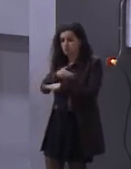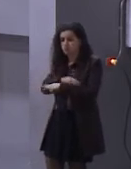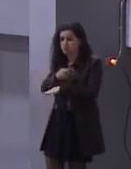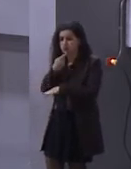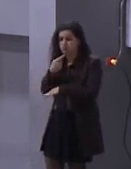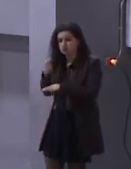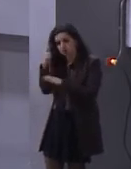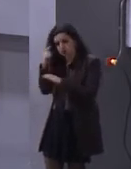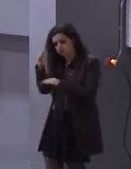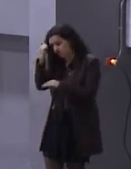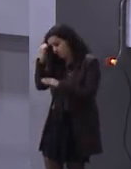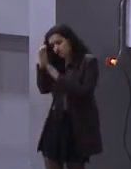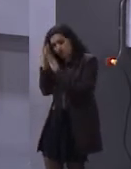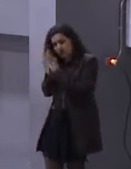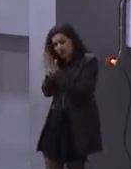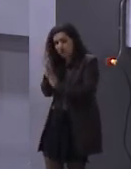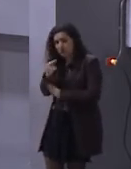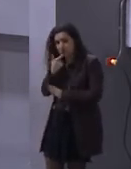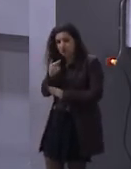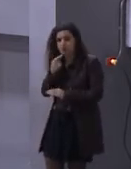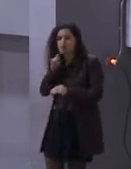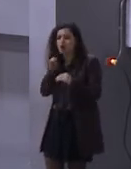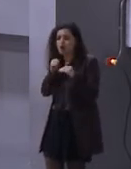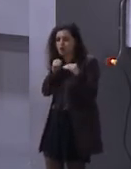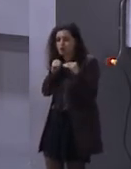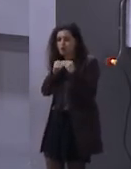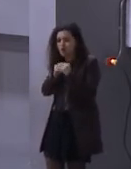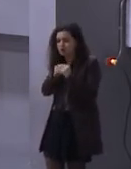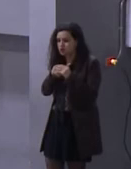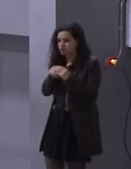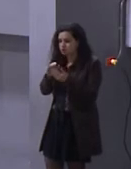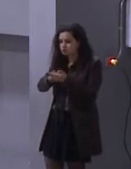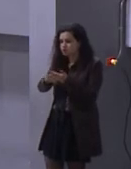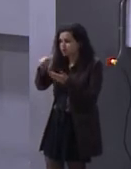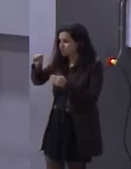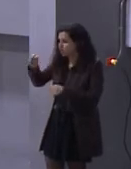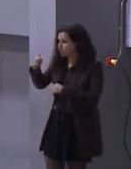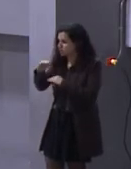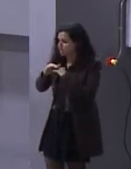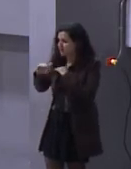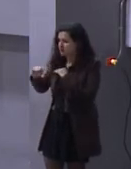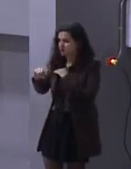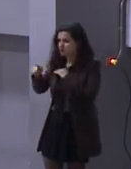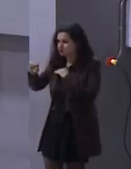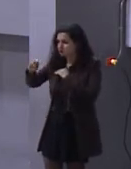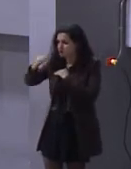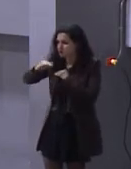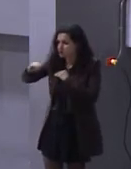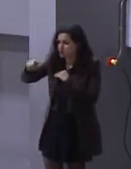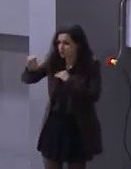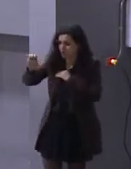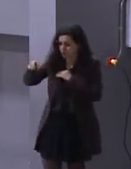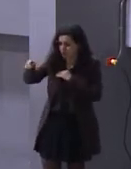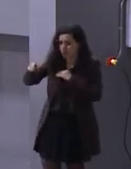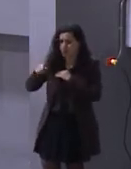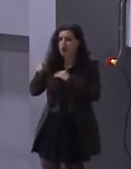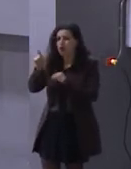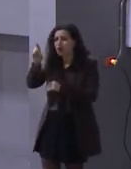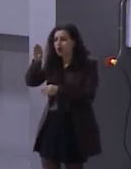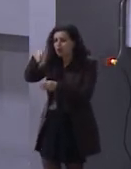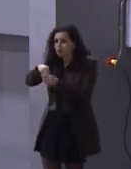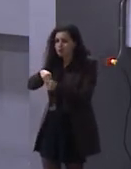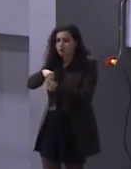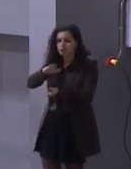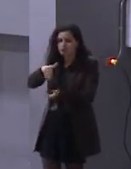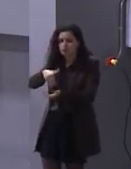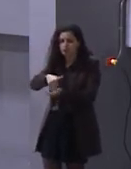para la adecuación aquí al segundo piso del edificio E, para tener el centro cultural